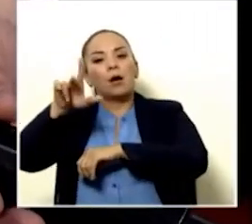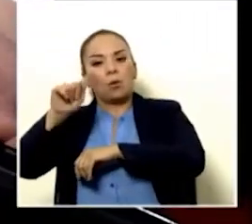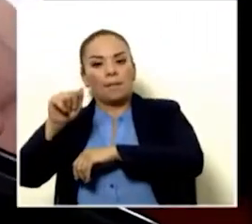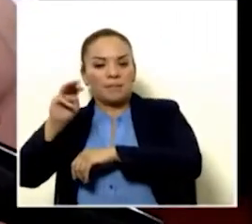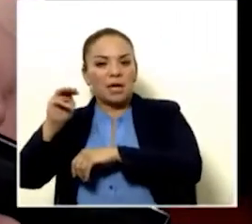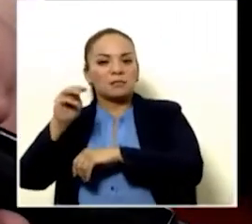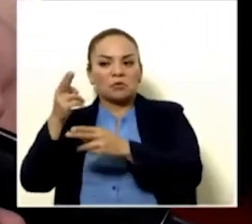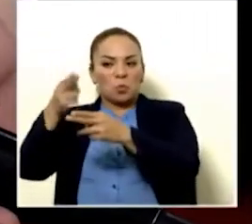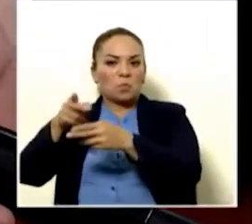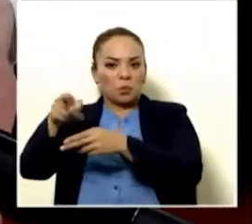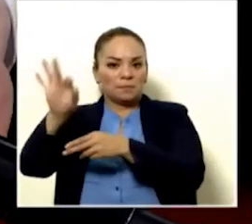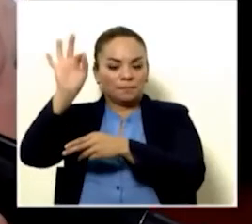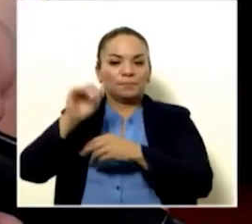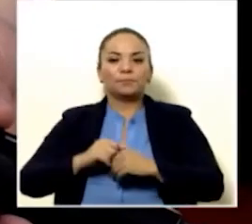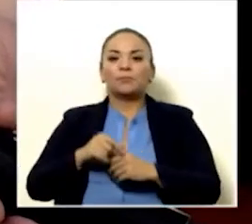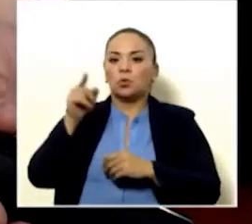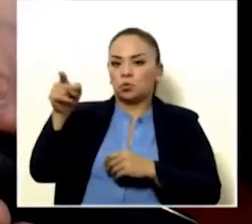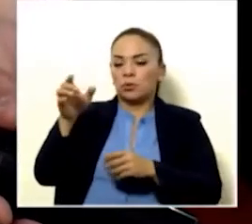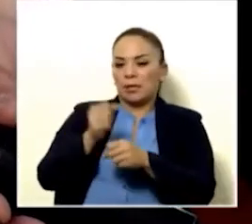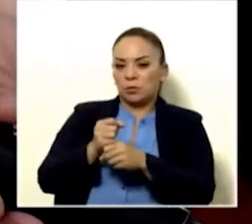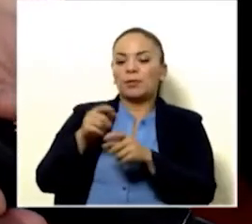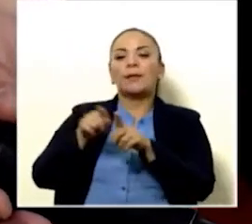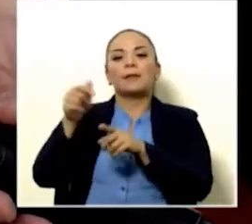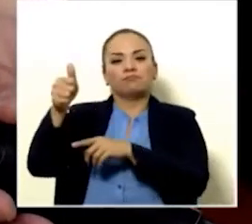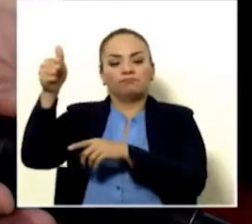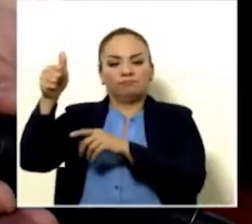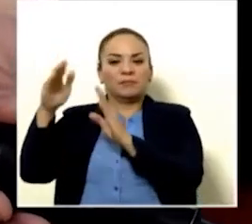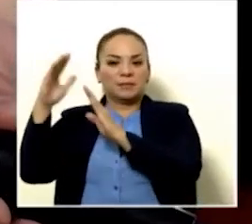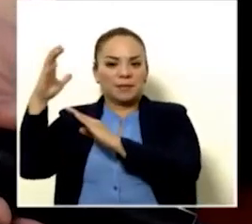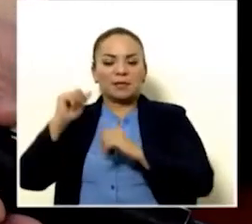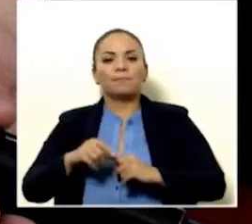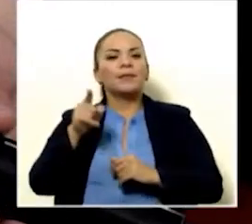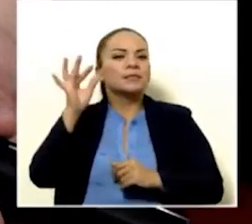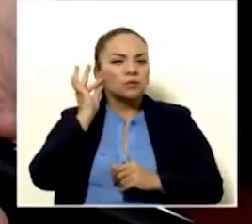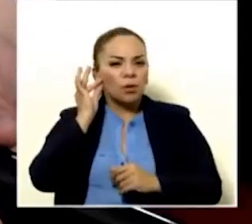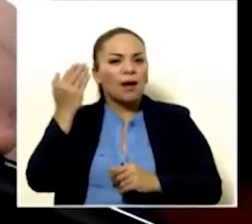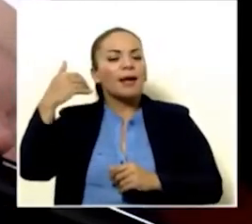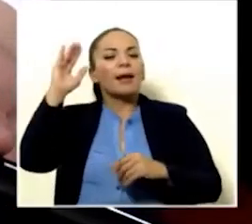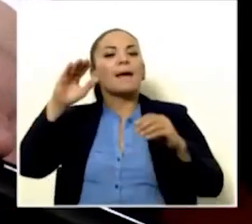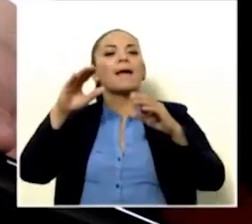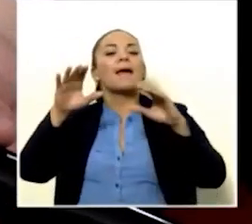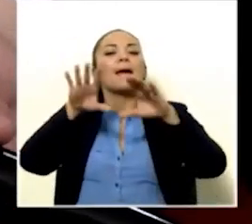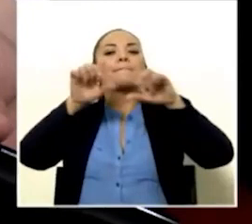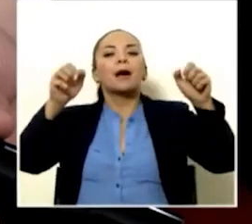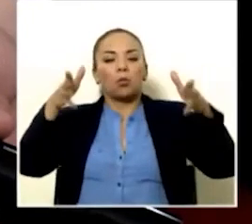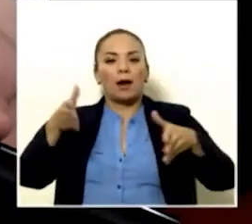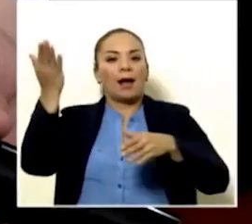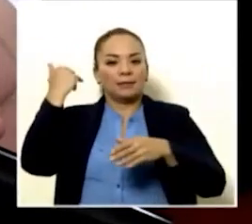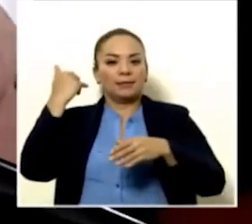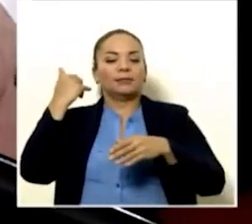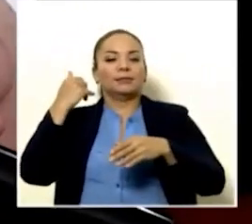Vargas. El nombramiento lo hizo usted y el señor canciller. Esta señora, don Rodrigo, había sido embajadora ya en la administración de doña